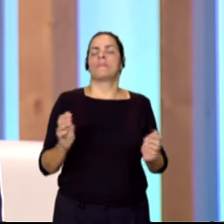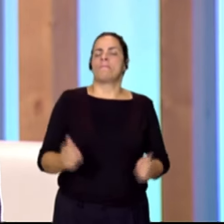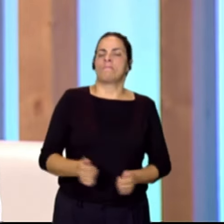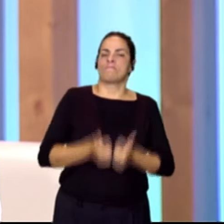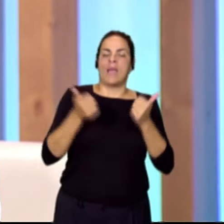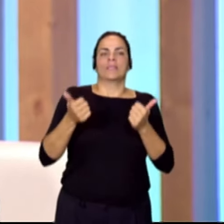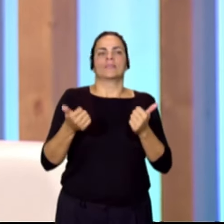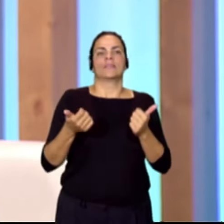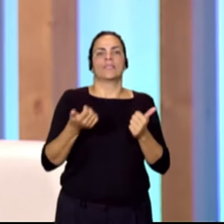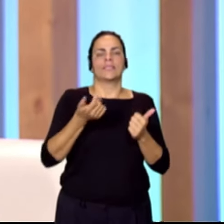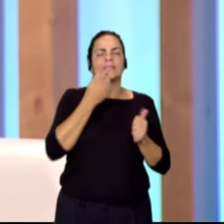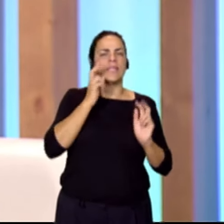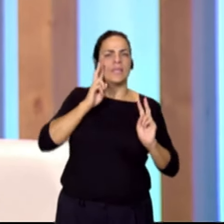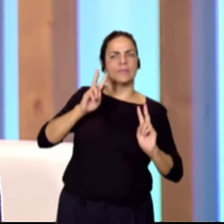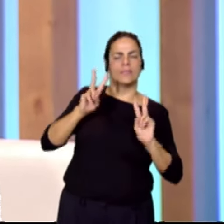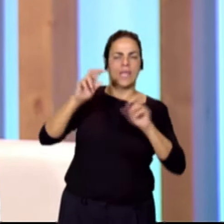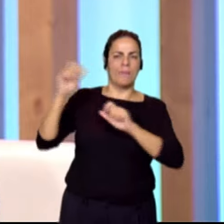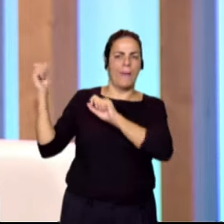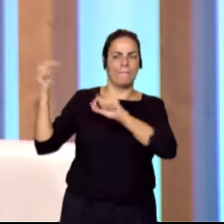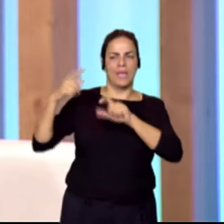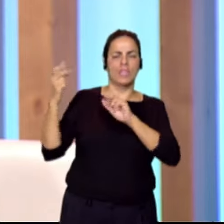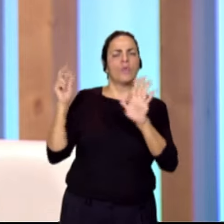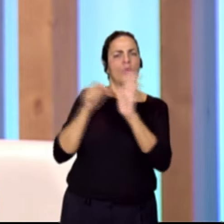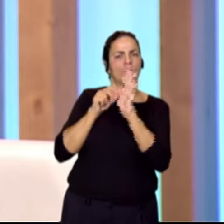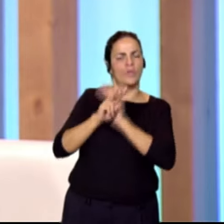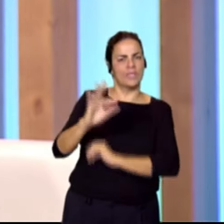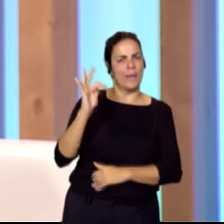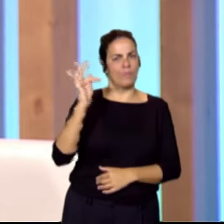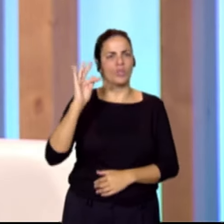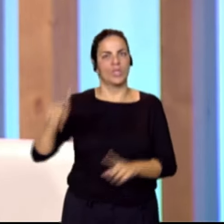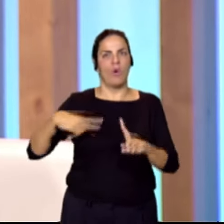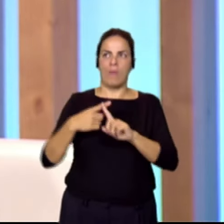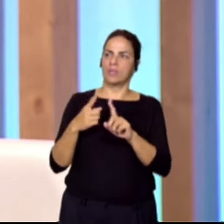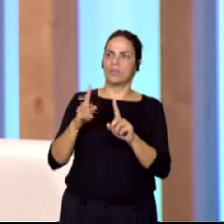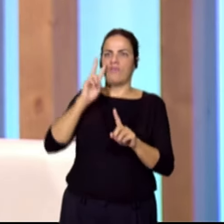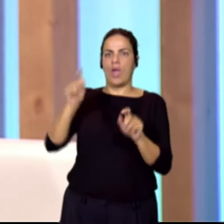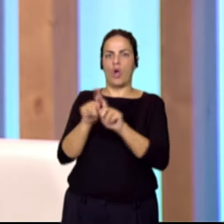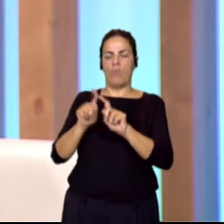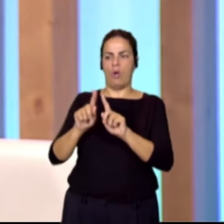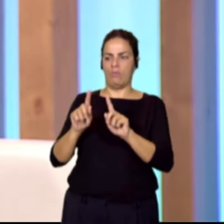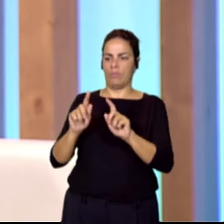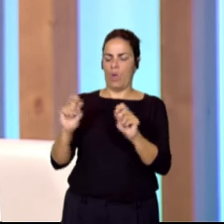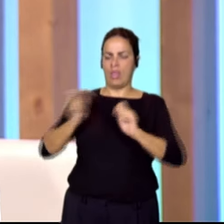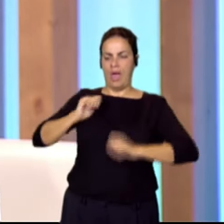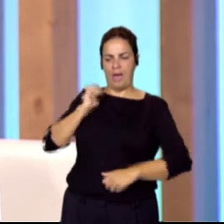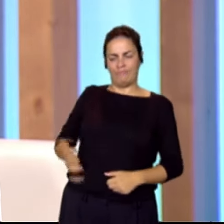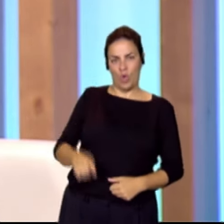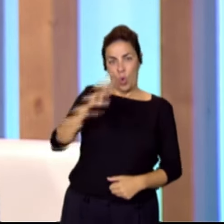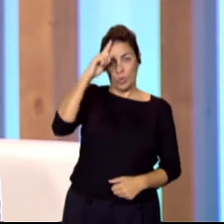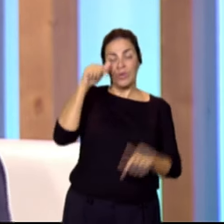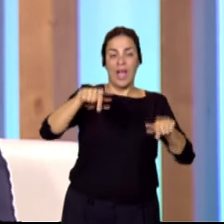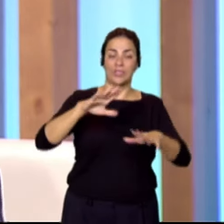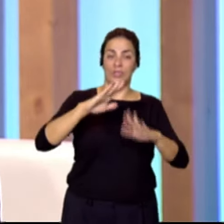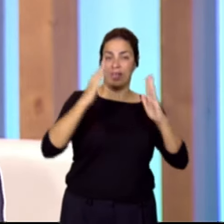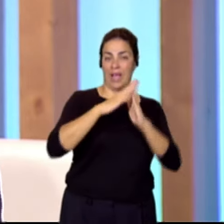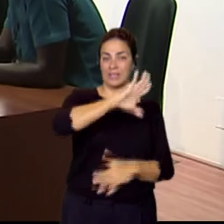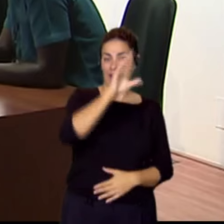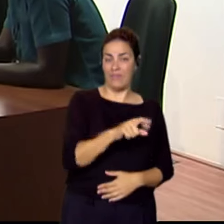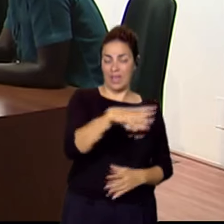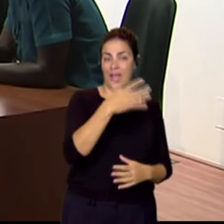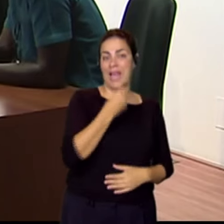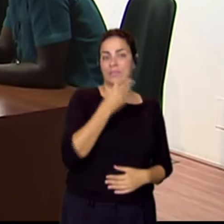migración desde un punto de vista positivo y como una forma de enriquecimiento cultural es lo que han analizado en casa África en Las Palmas de Gran canaria